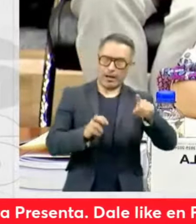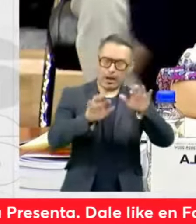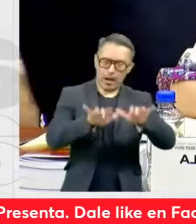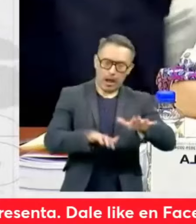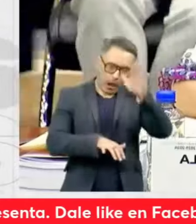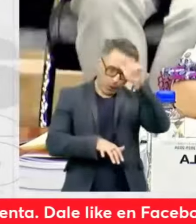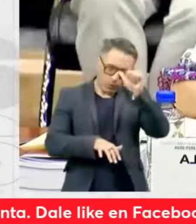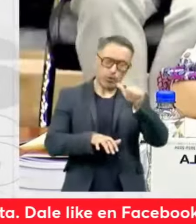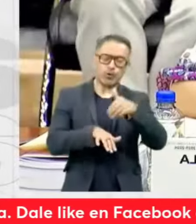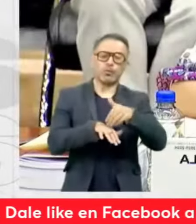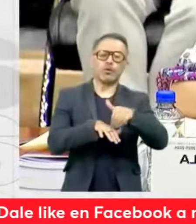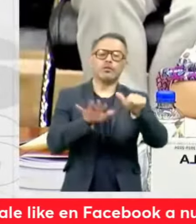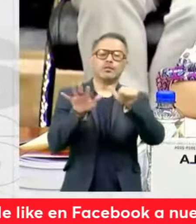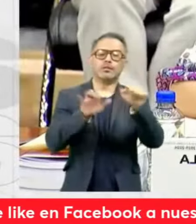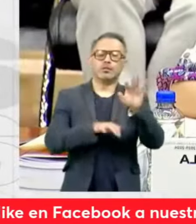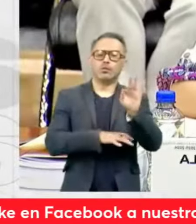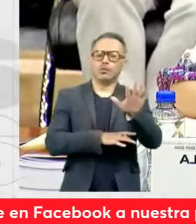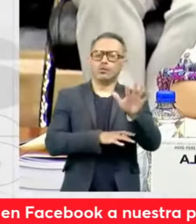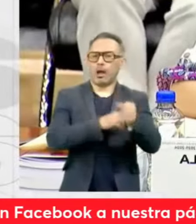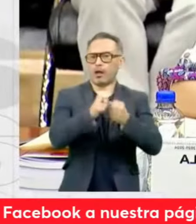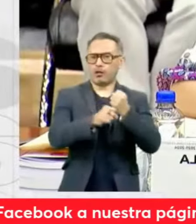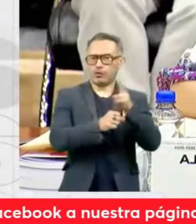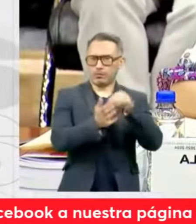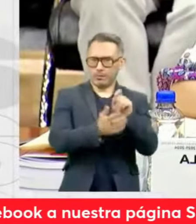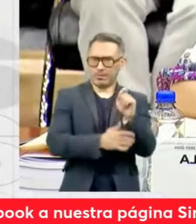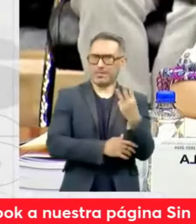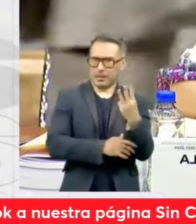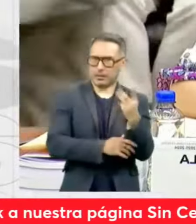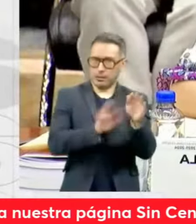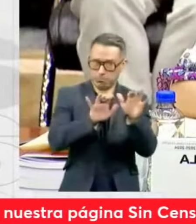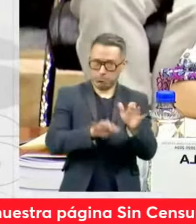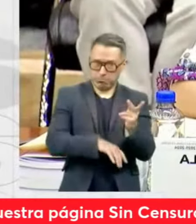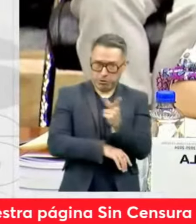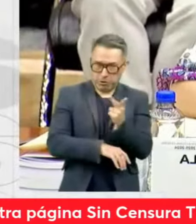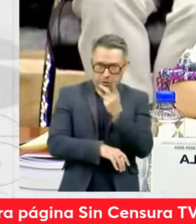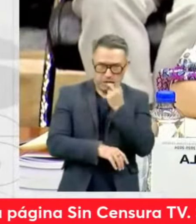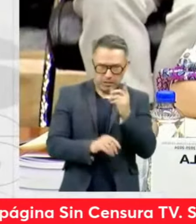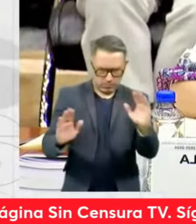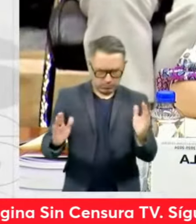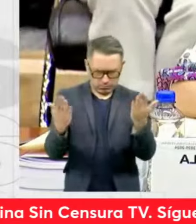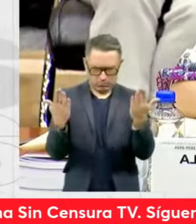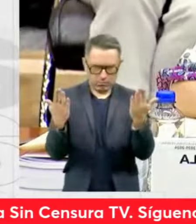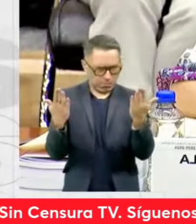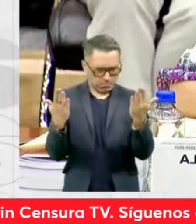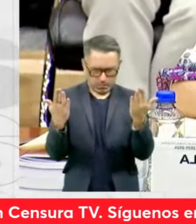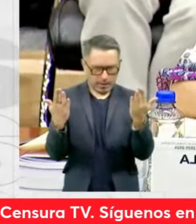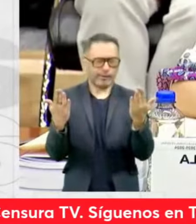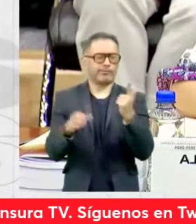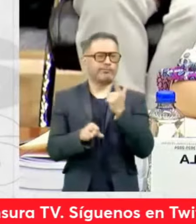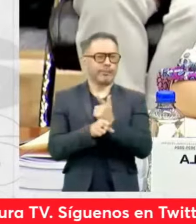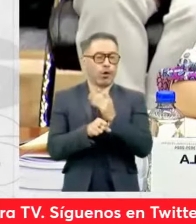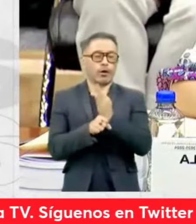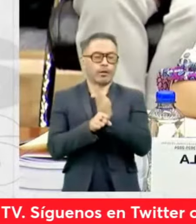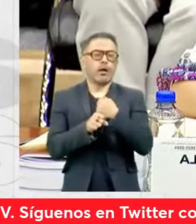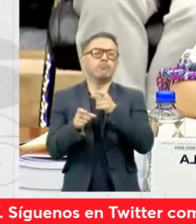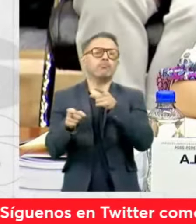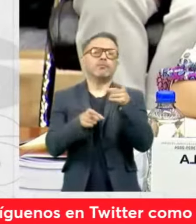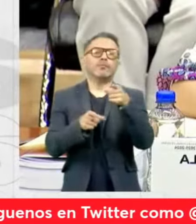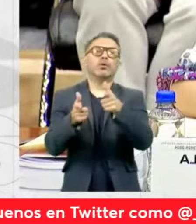645 de 2023. Por lo que en todo momento aludiré a partidos políticos y no